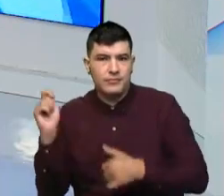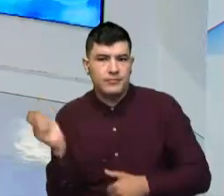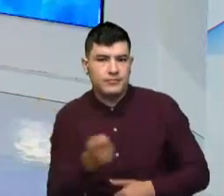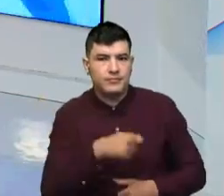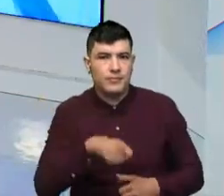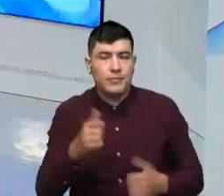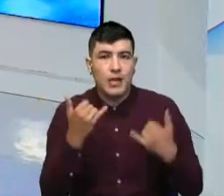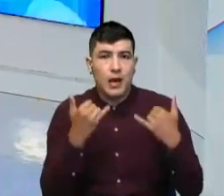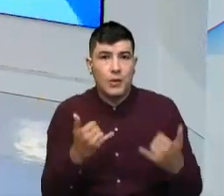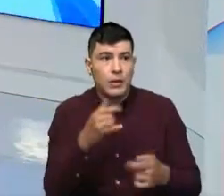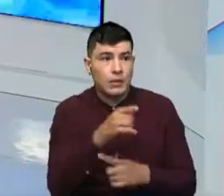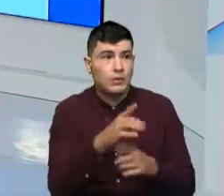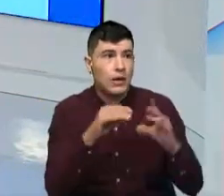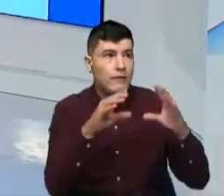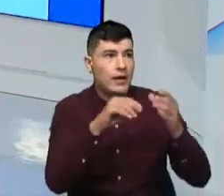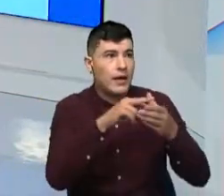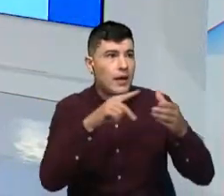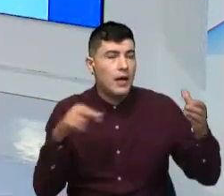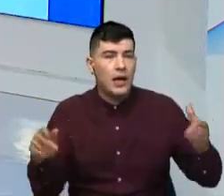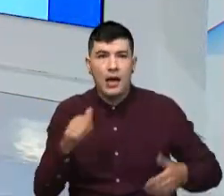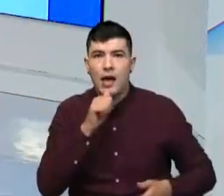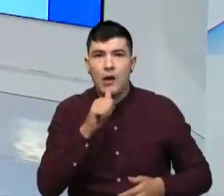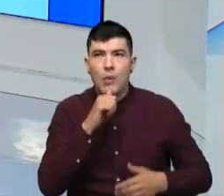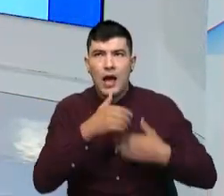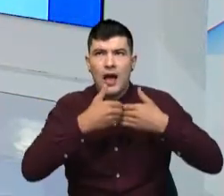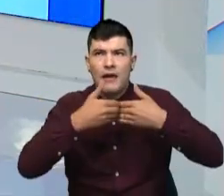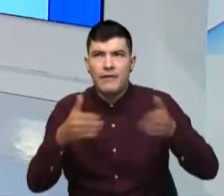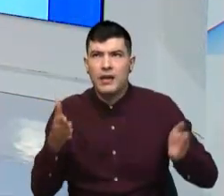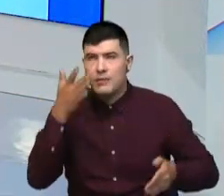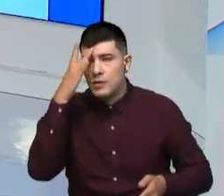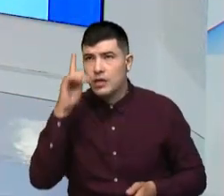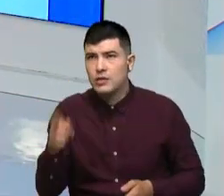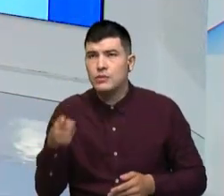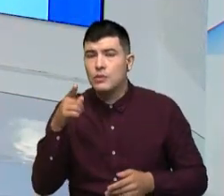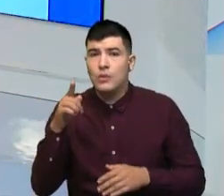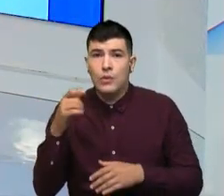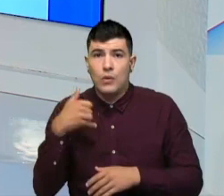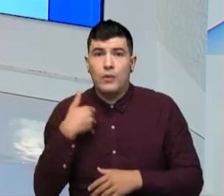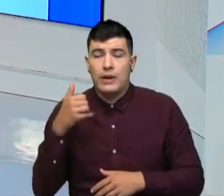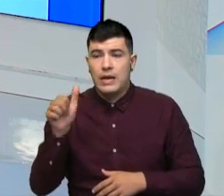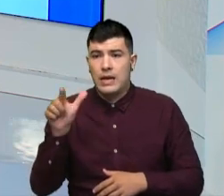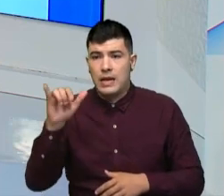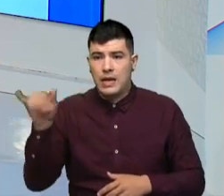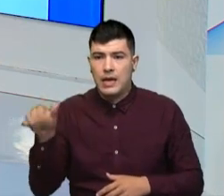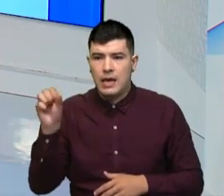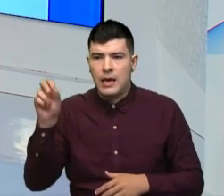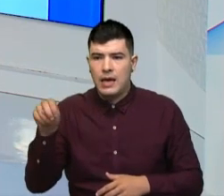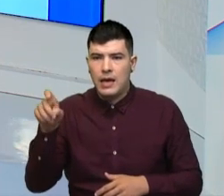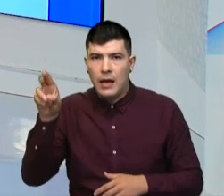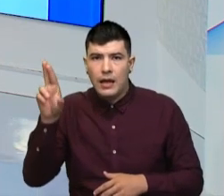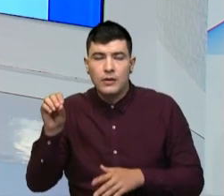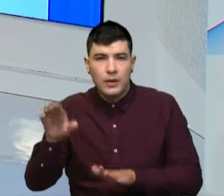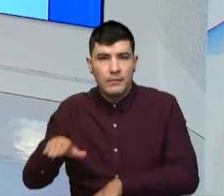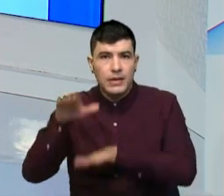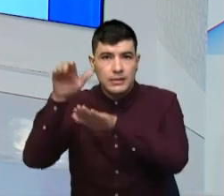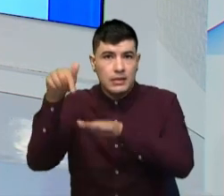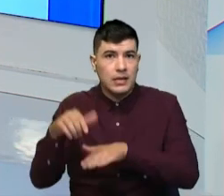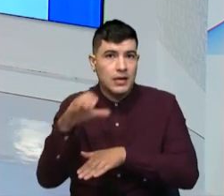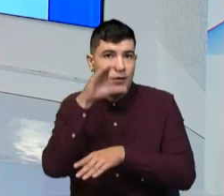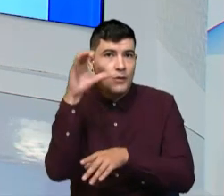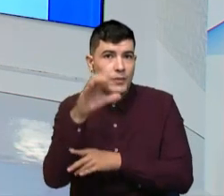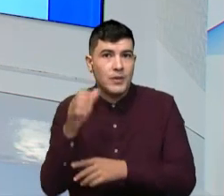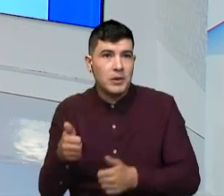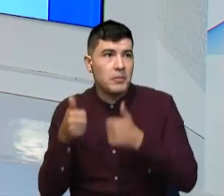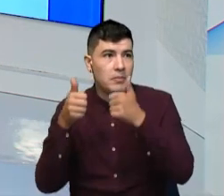hablamos ahora de natación en la modalidad de aguas abiertas porque alejandro arévalo represento al país en una competencia de orden internacional y obtuvo un